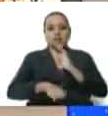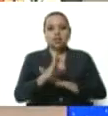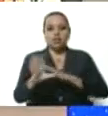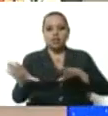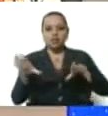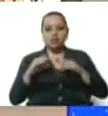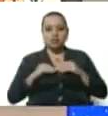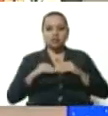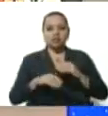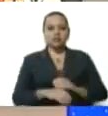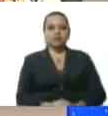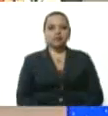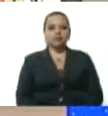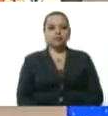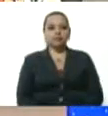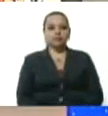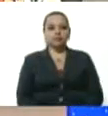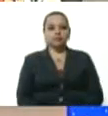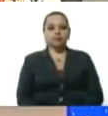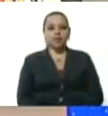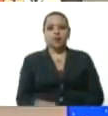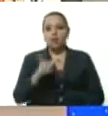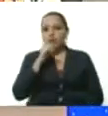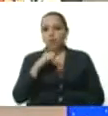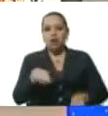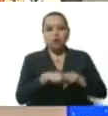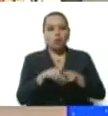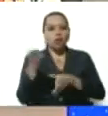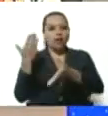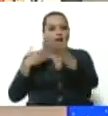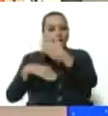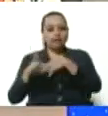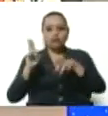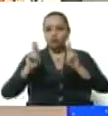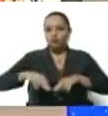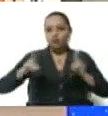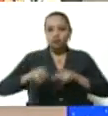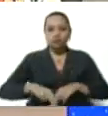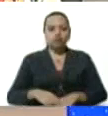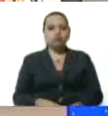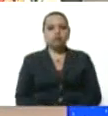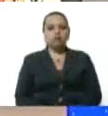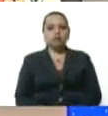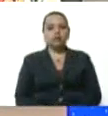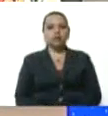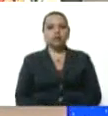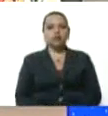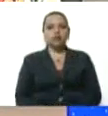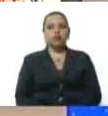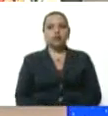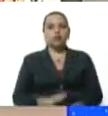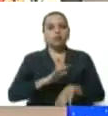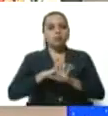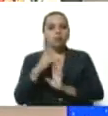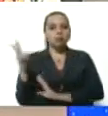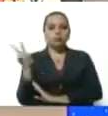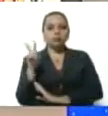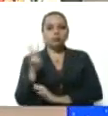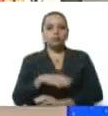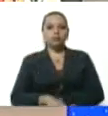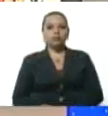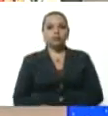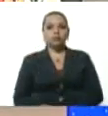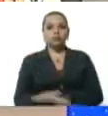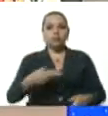esta jurisdicción. Cosa que nunca ocurrió, no ha ocurrido y no ocurrirá porque Venezuela,